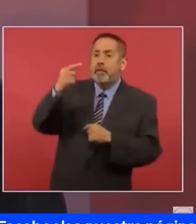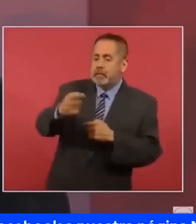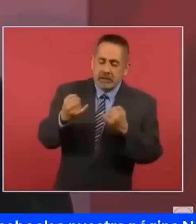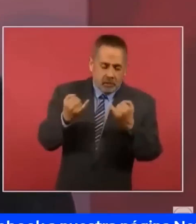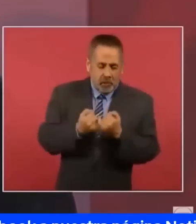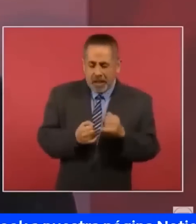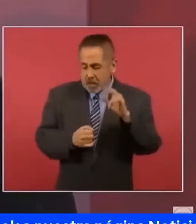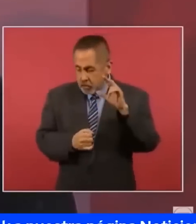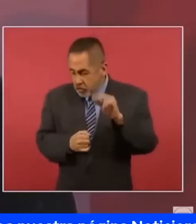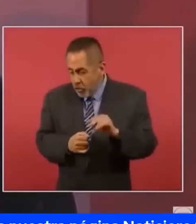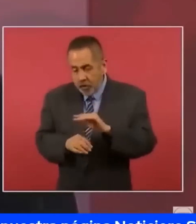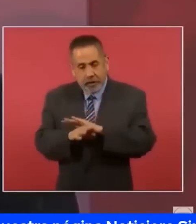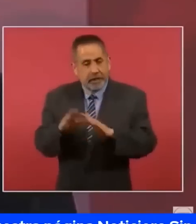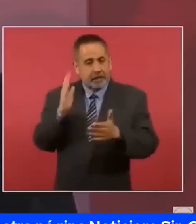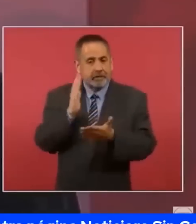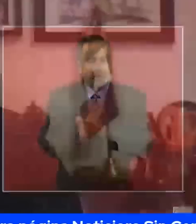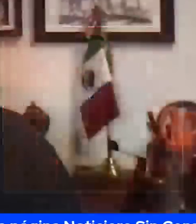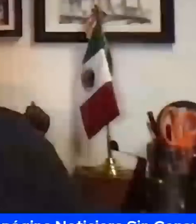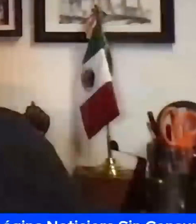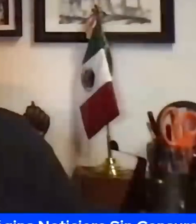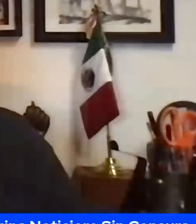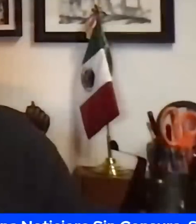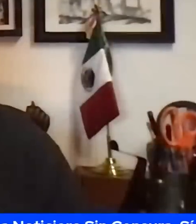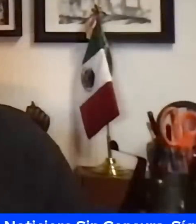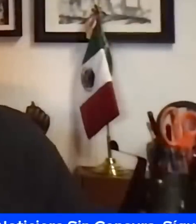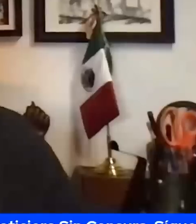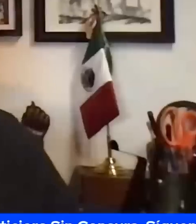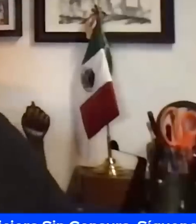repetir, que nadie en